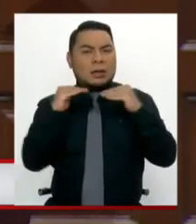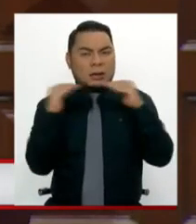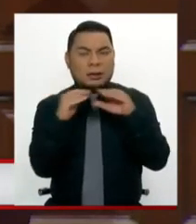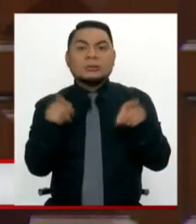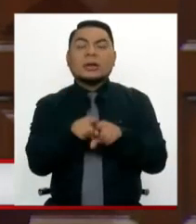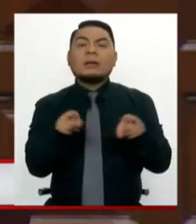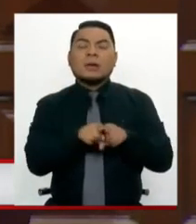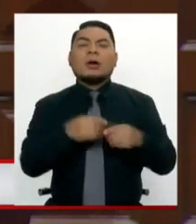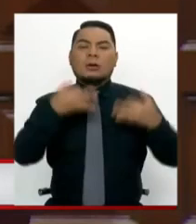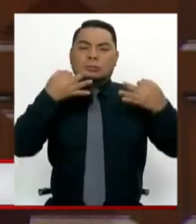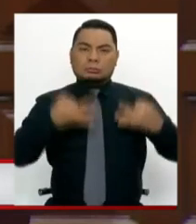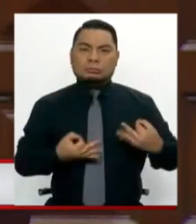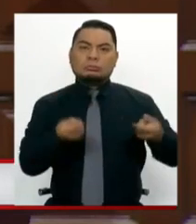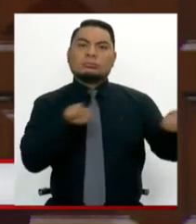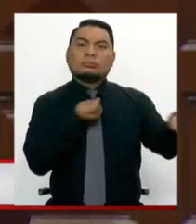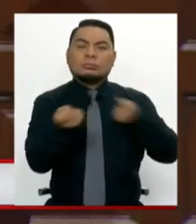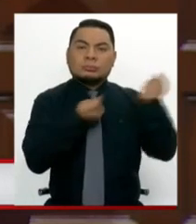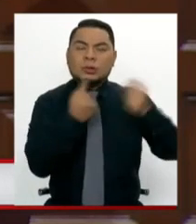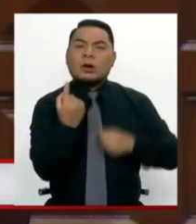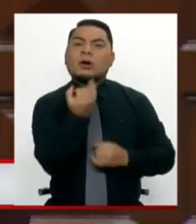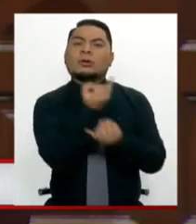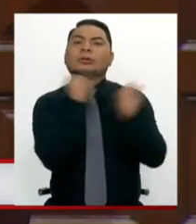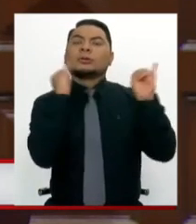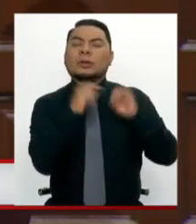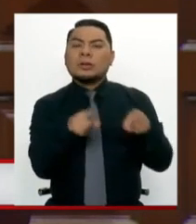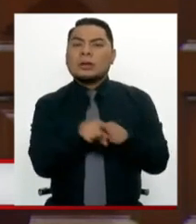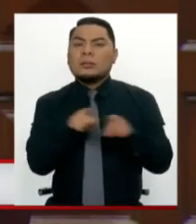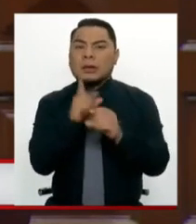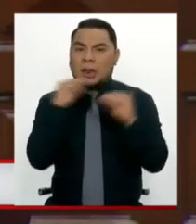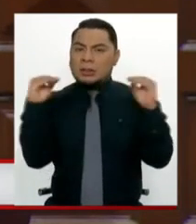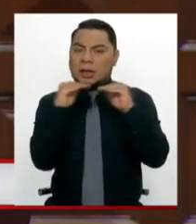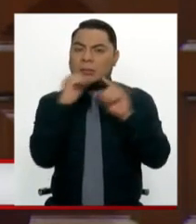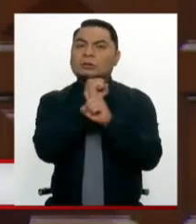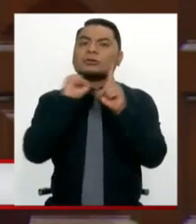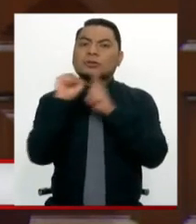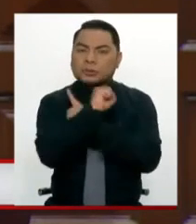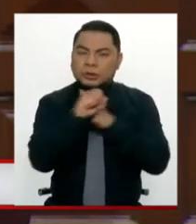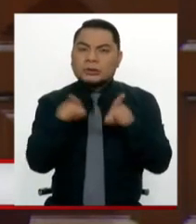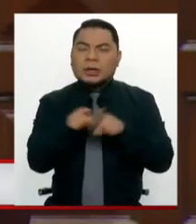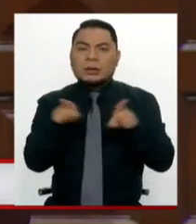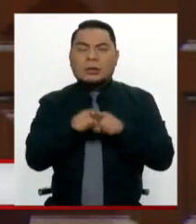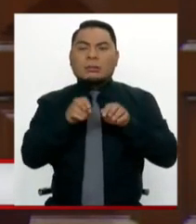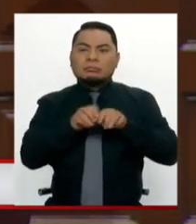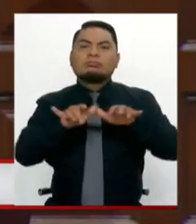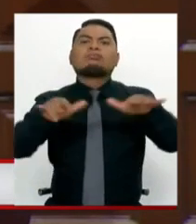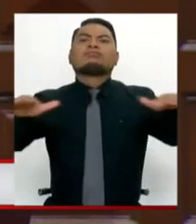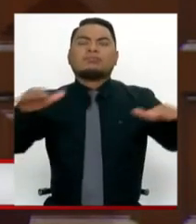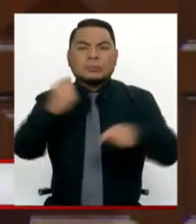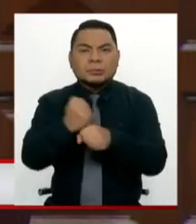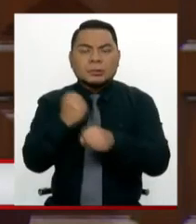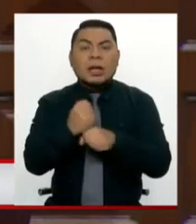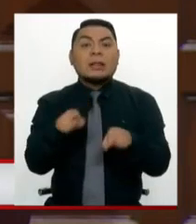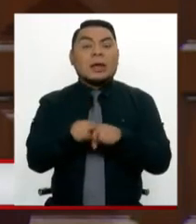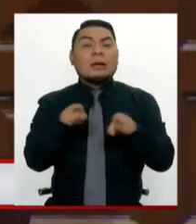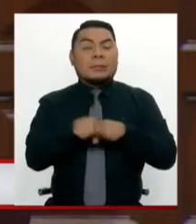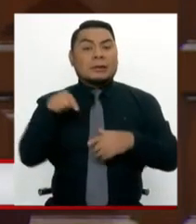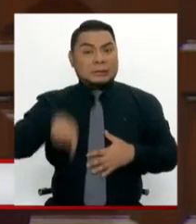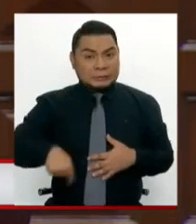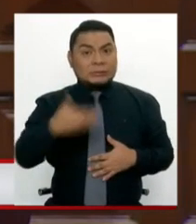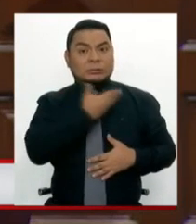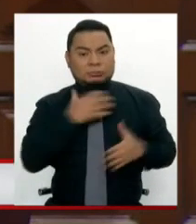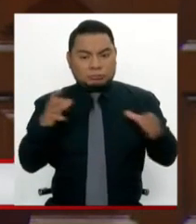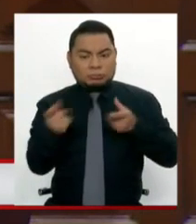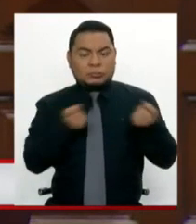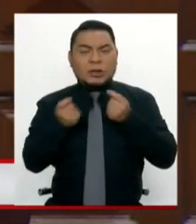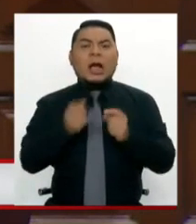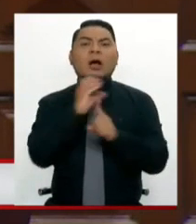una diplomacia nacional autónoma, democrática, social y descentralizada, y un Estado intercultural